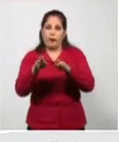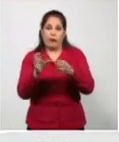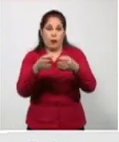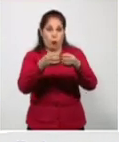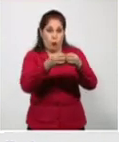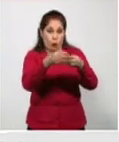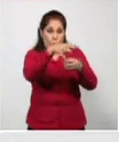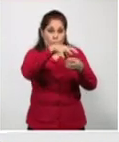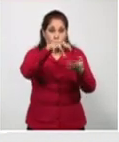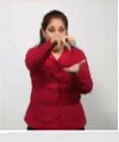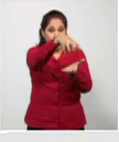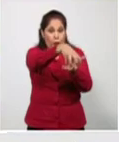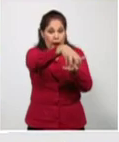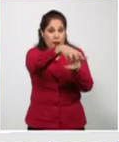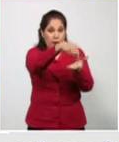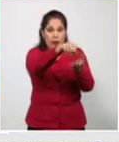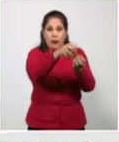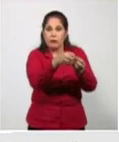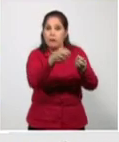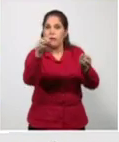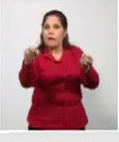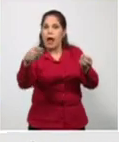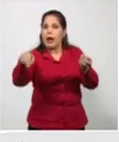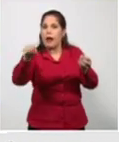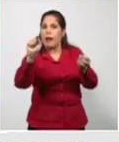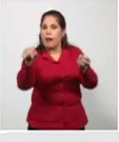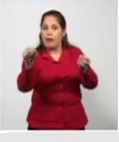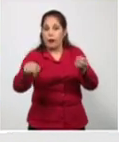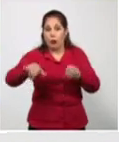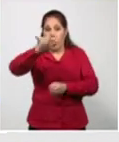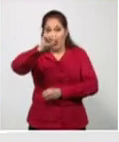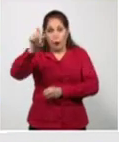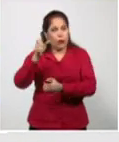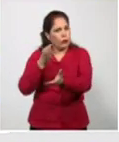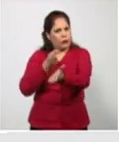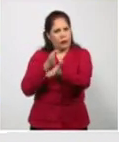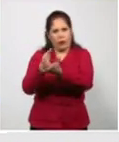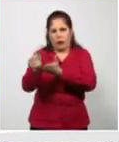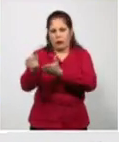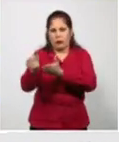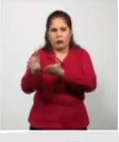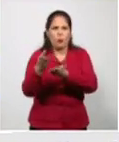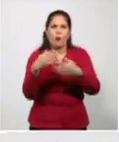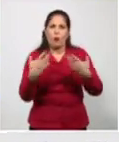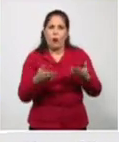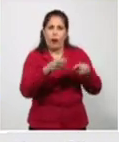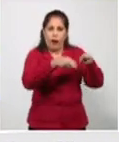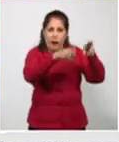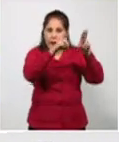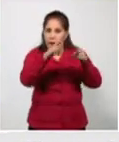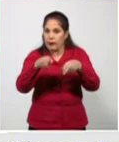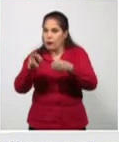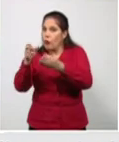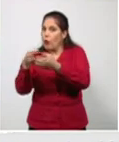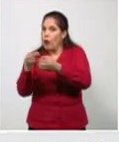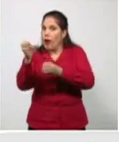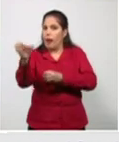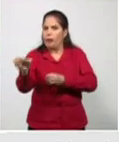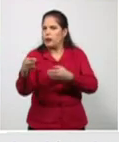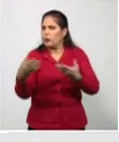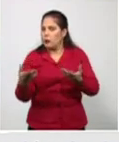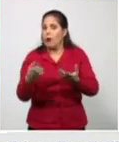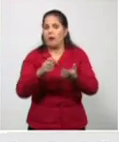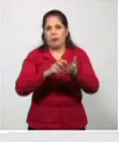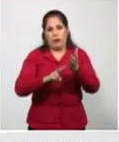habían llegado ayer, o sea, del aeropuerto, esto es aeropuerto de La Habana, del aeropuerto para su